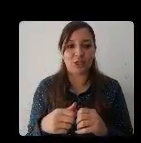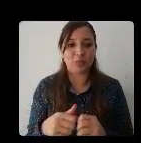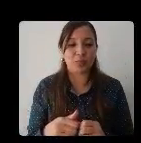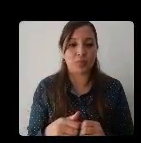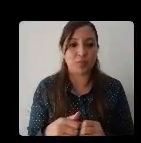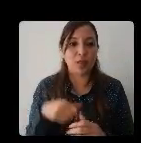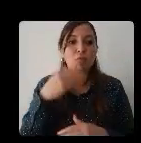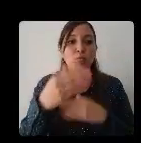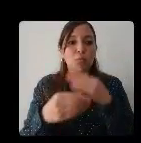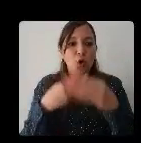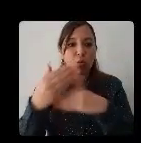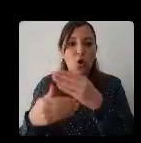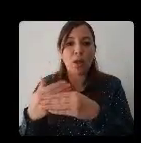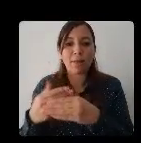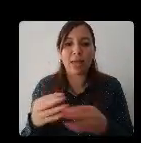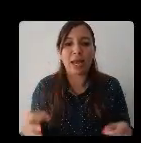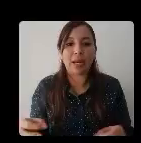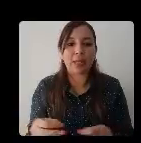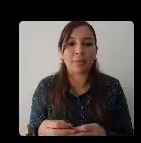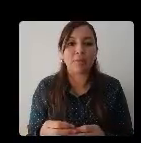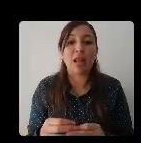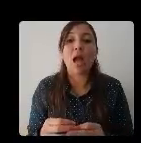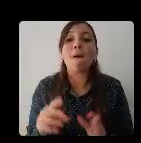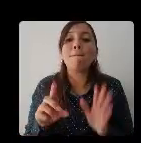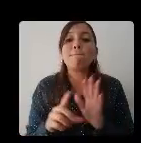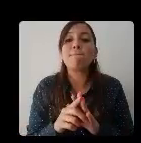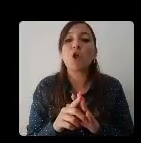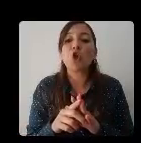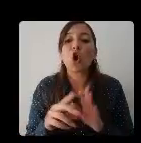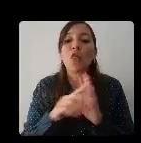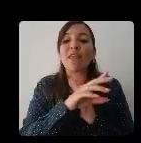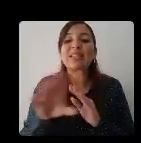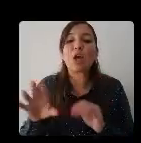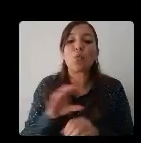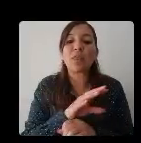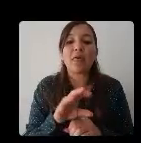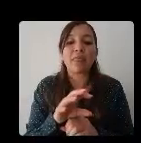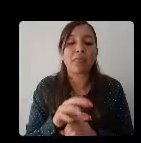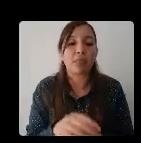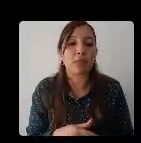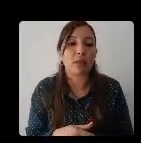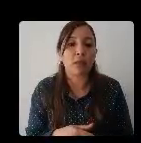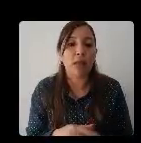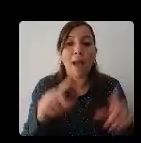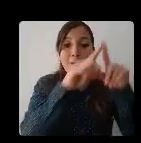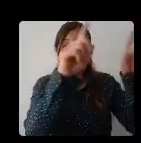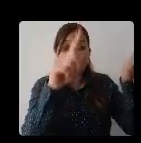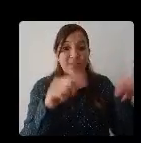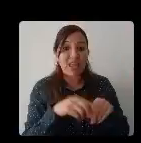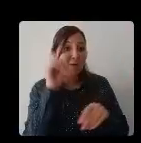¿no? Nuestros paneles de información de desinfección, de